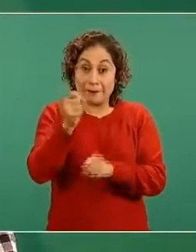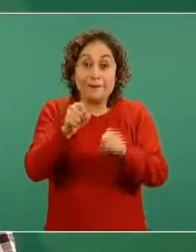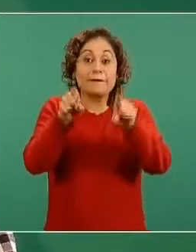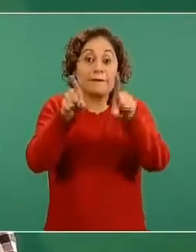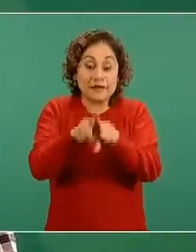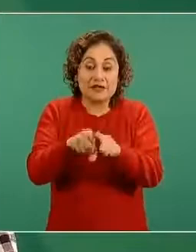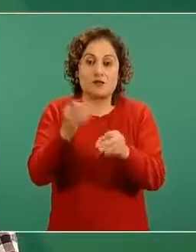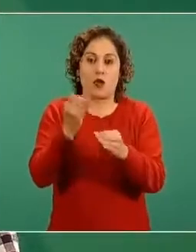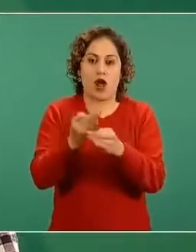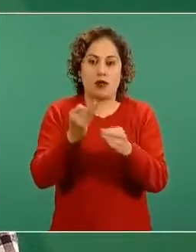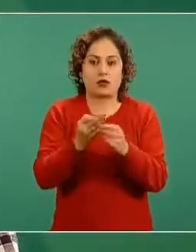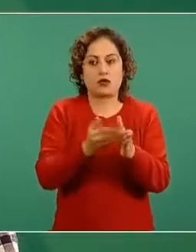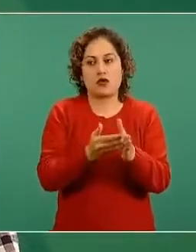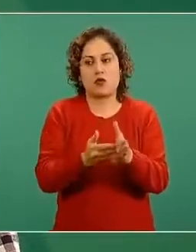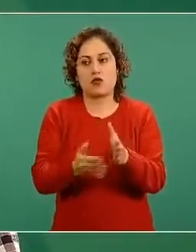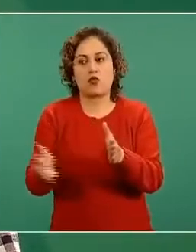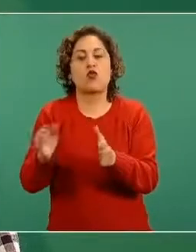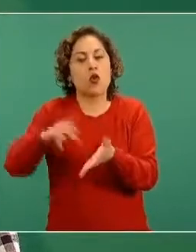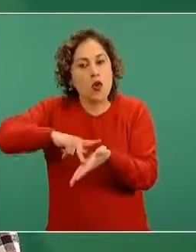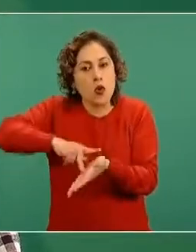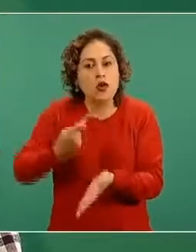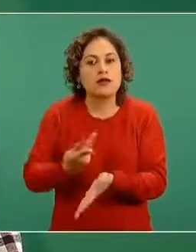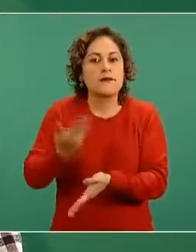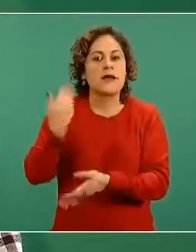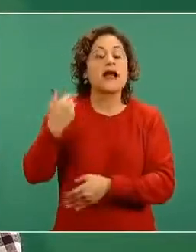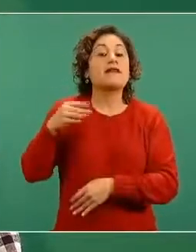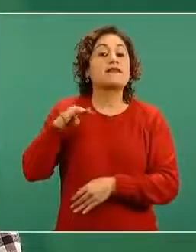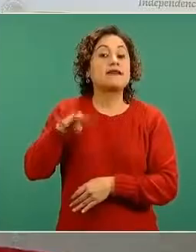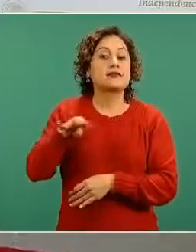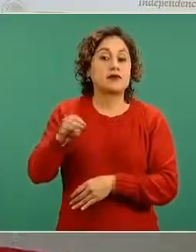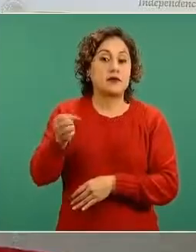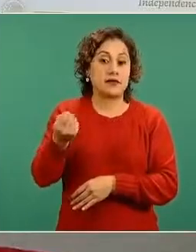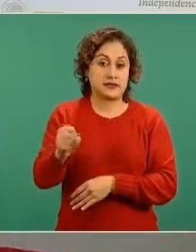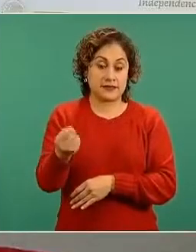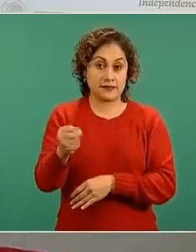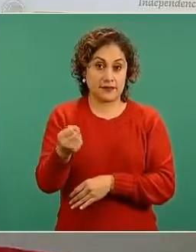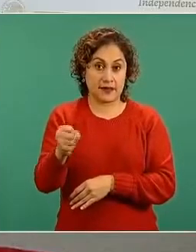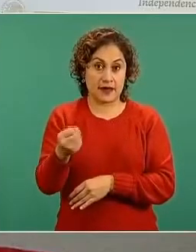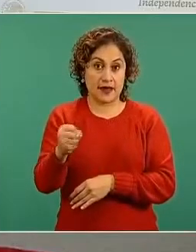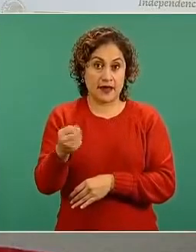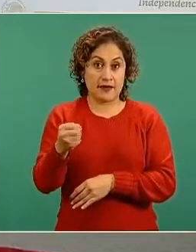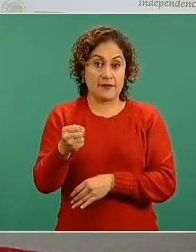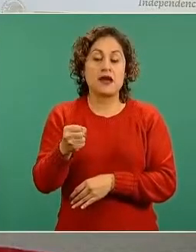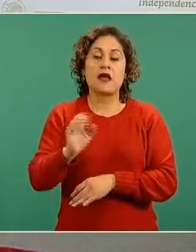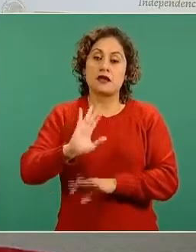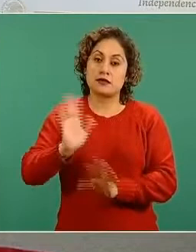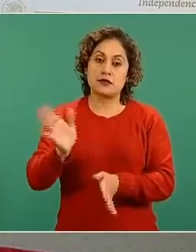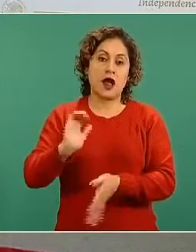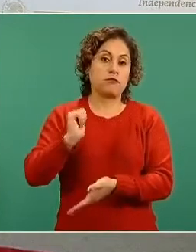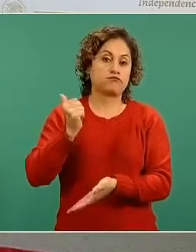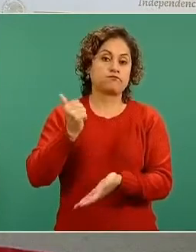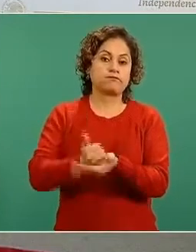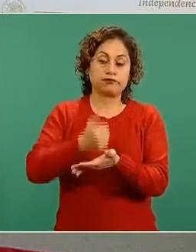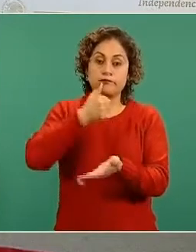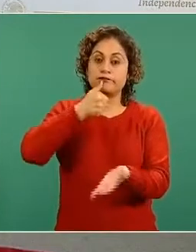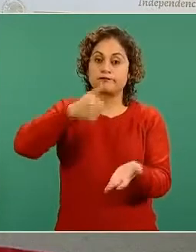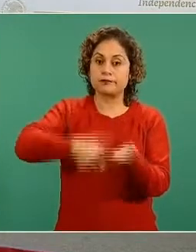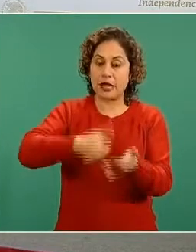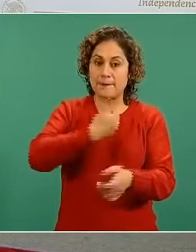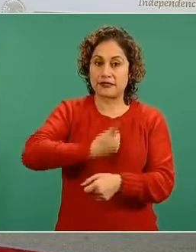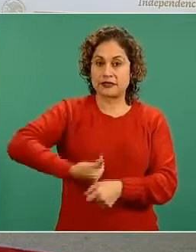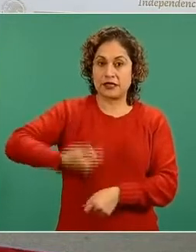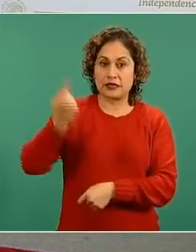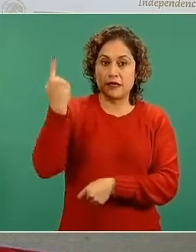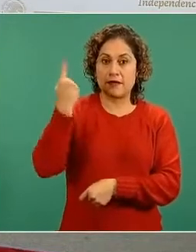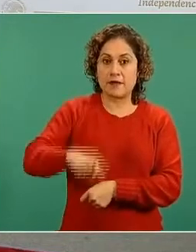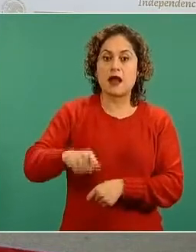se estableció el pasado 19 de septiembre por decreto presidencial una comisión nacional para la atención